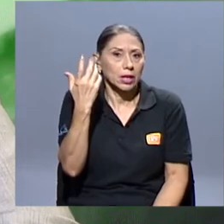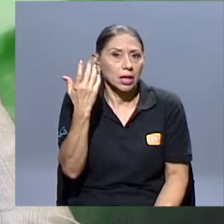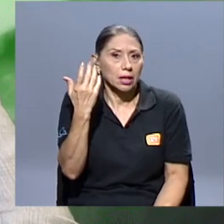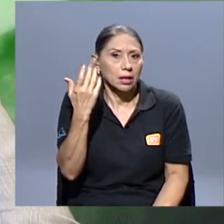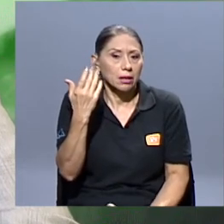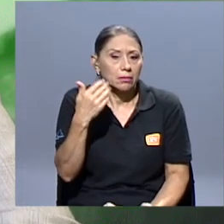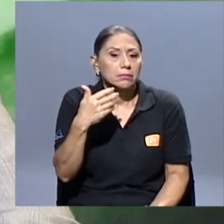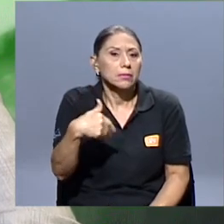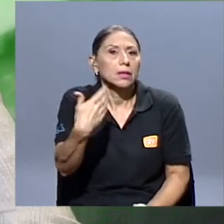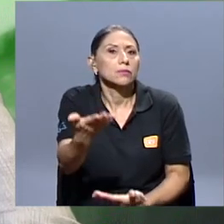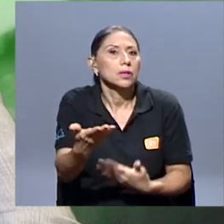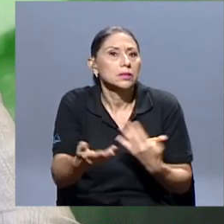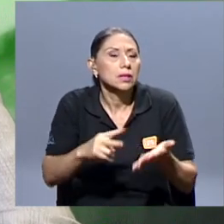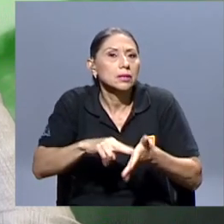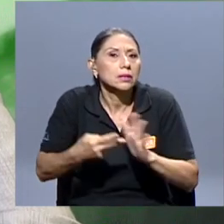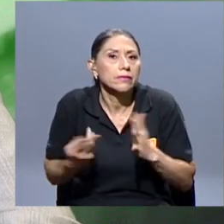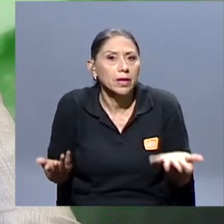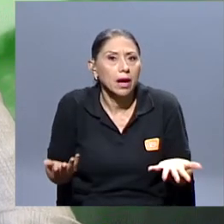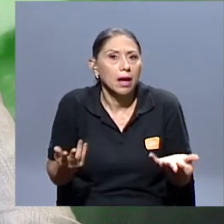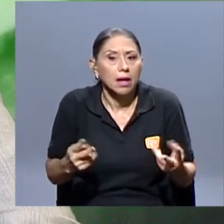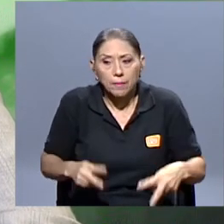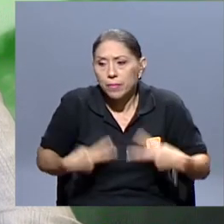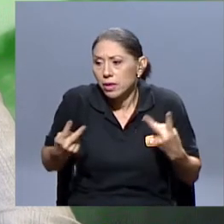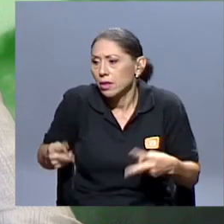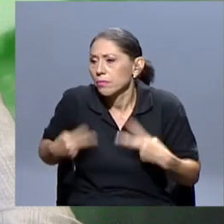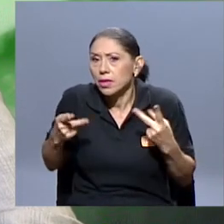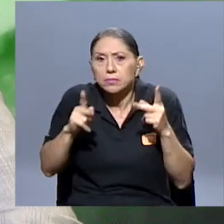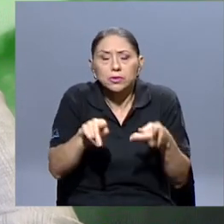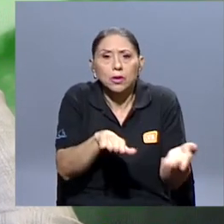vidas las que se llevan en el definitivamente. Camino.